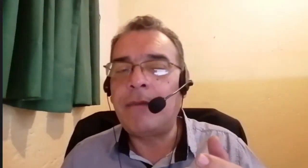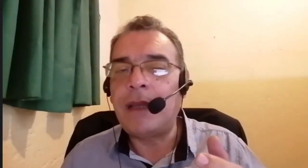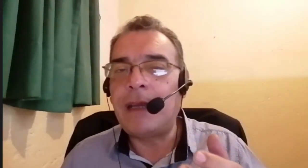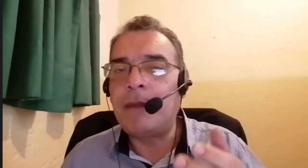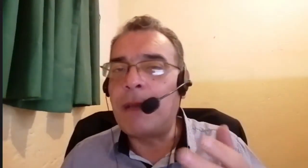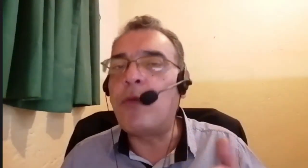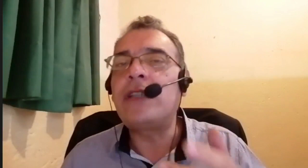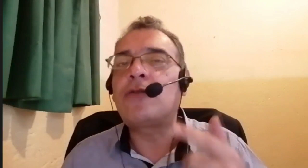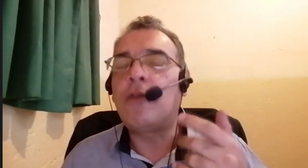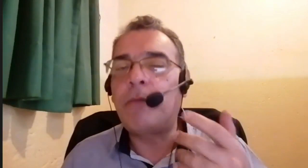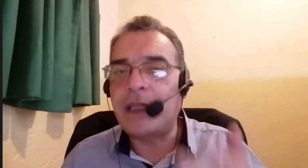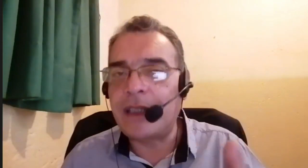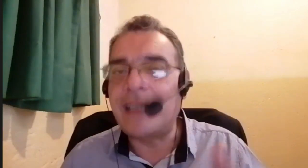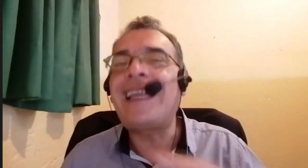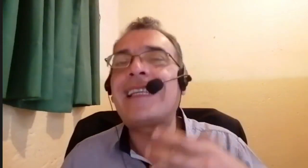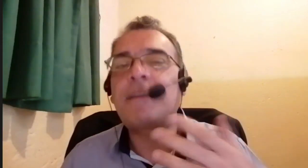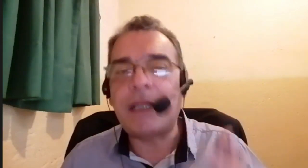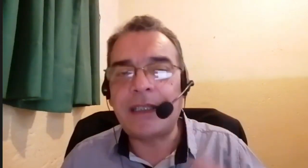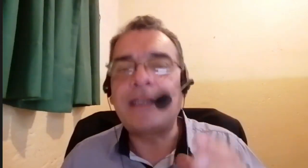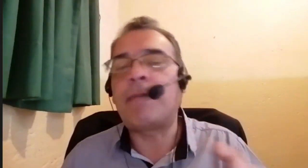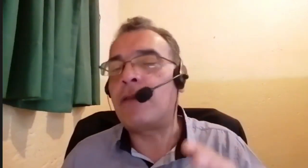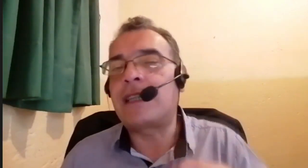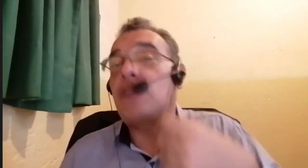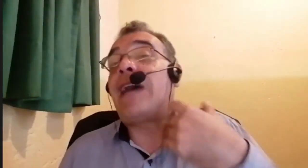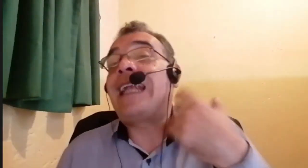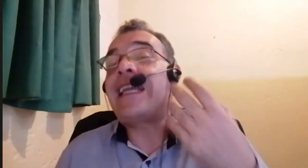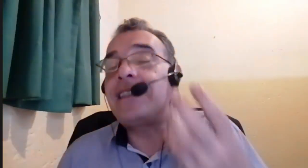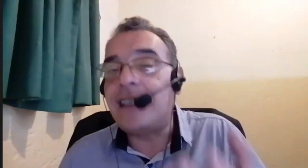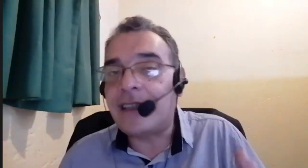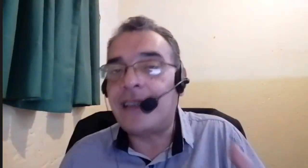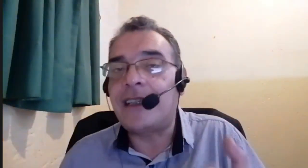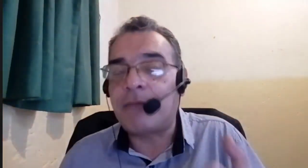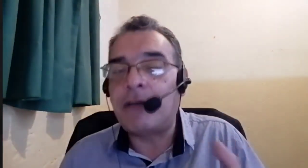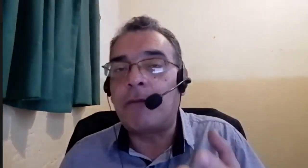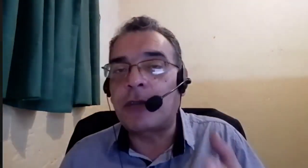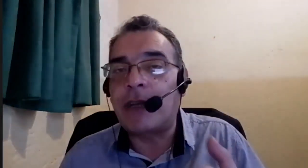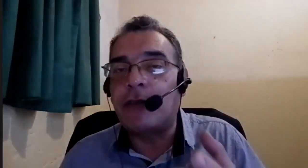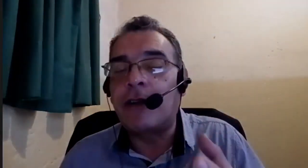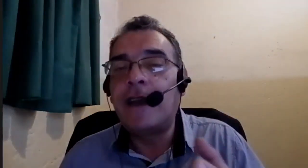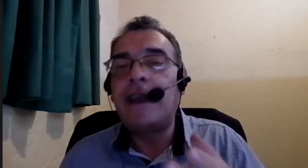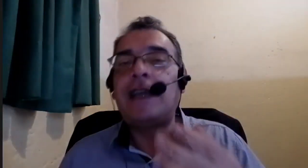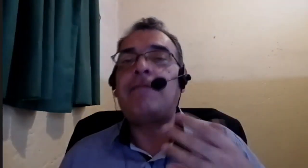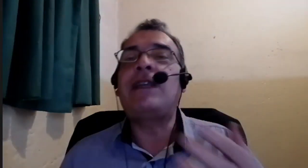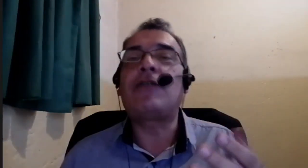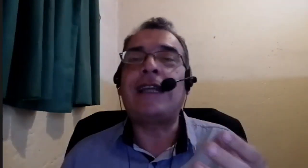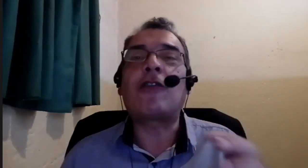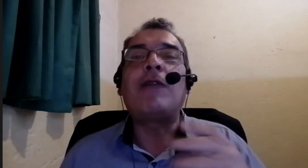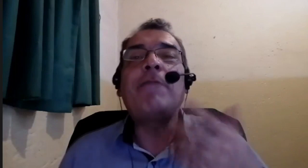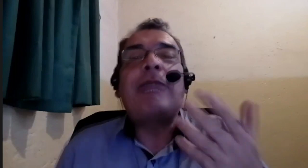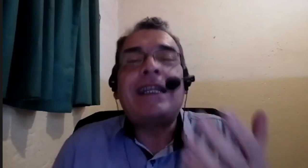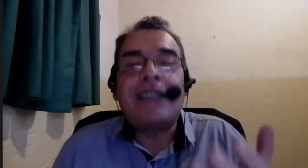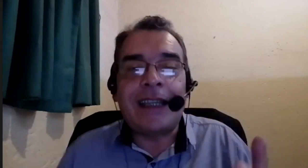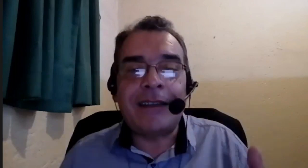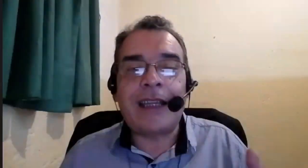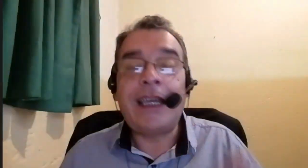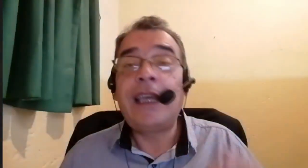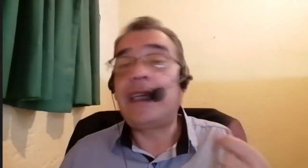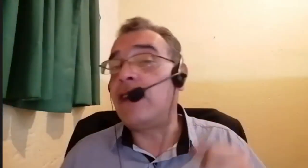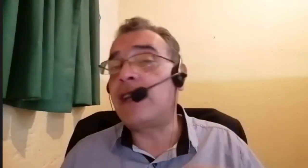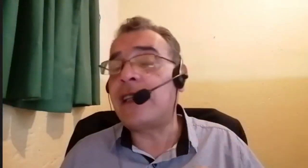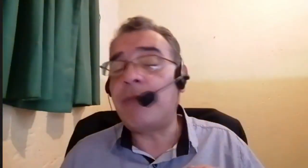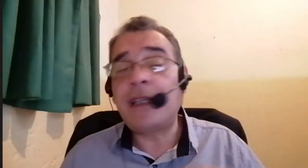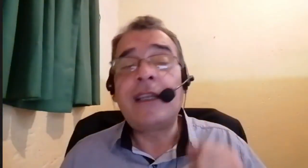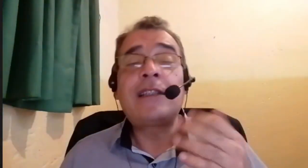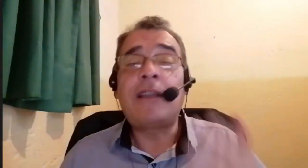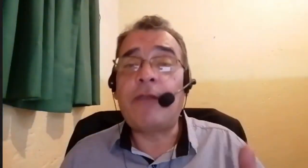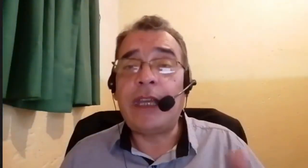al depuesto presidente, al expresidente Pedro Castillo, al que insiste Andrés Manuel López Obrador en mencionar como el presidente, y